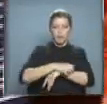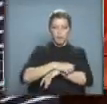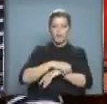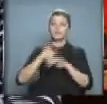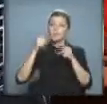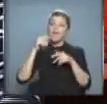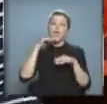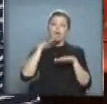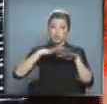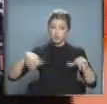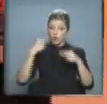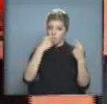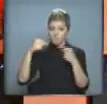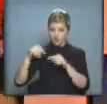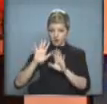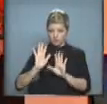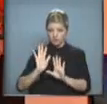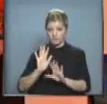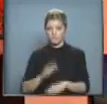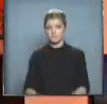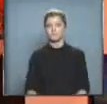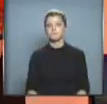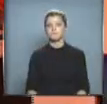stop. ¿Alguien que opine diferente con respecto?